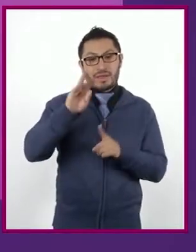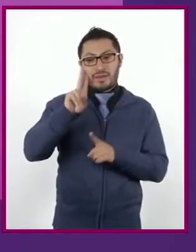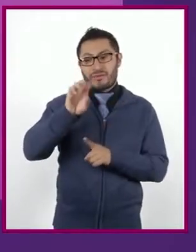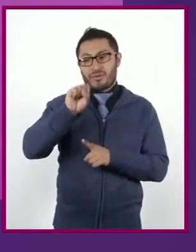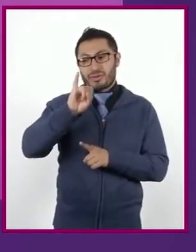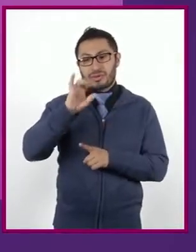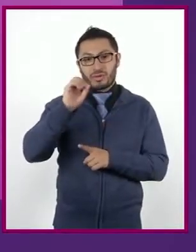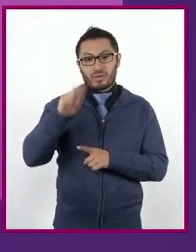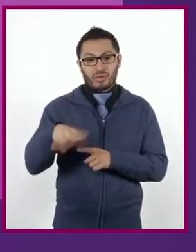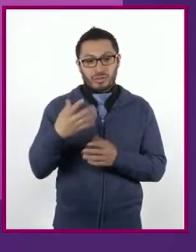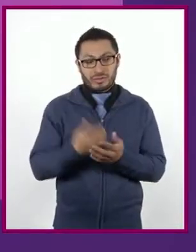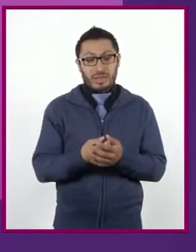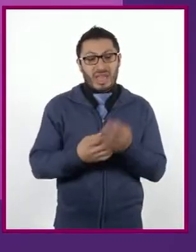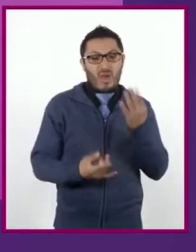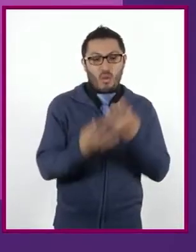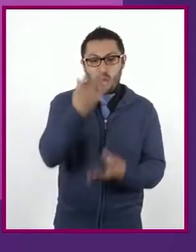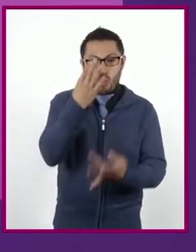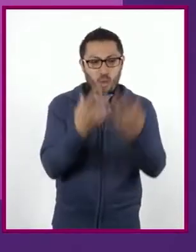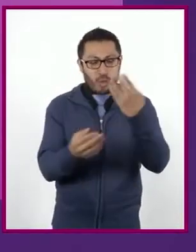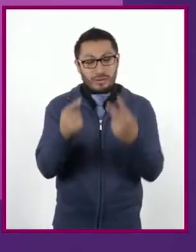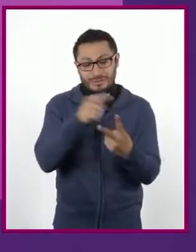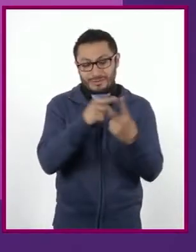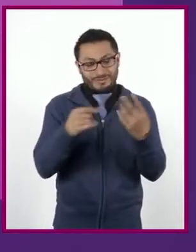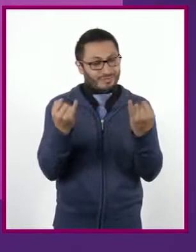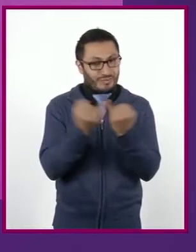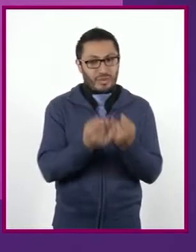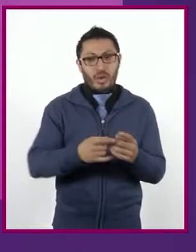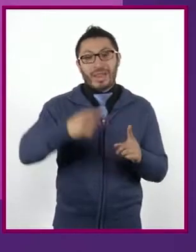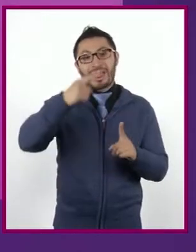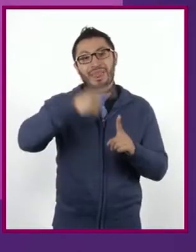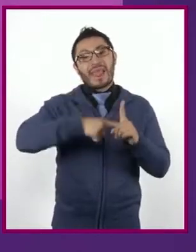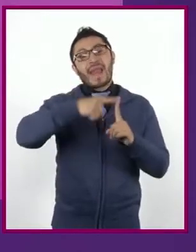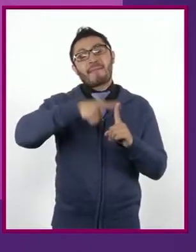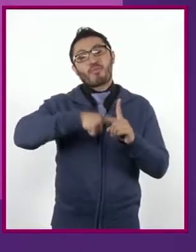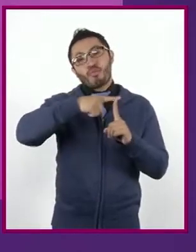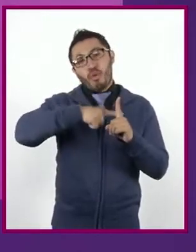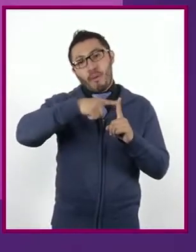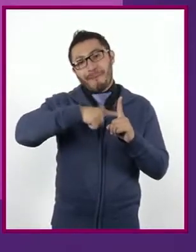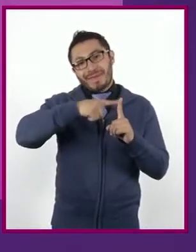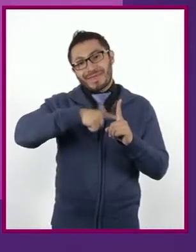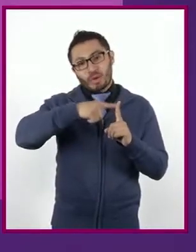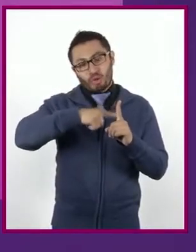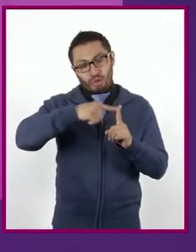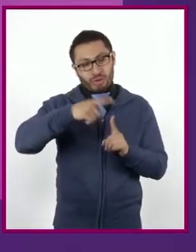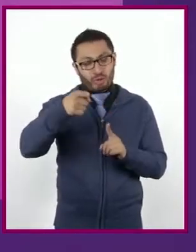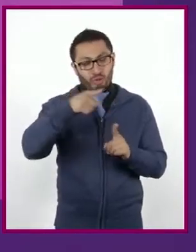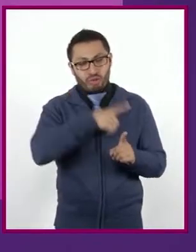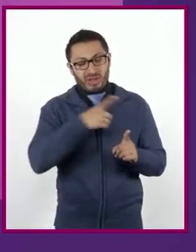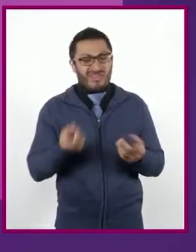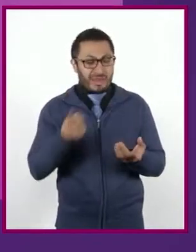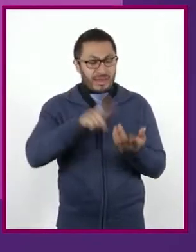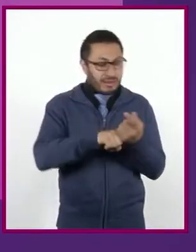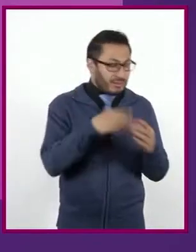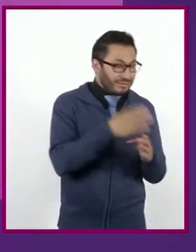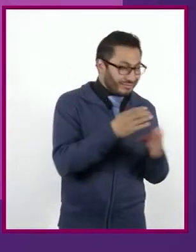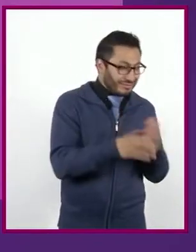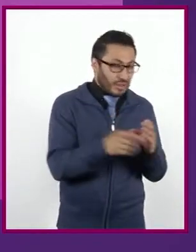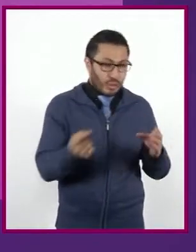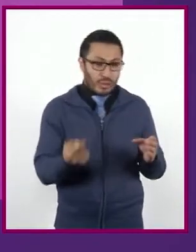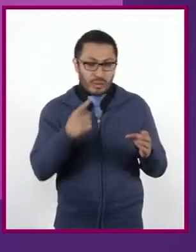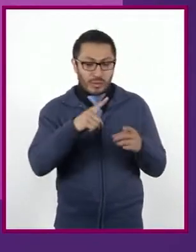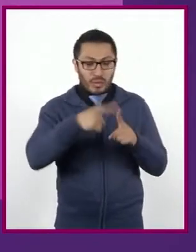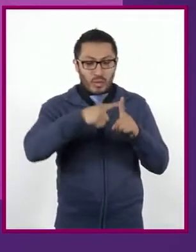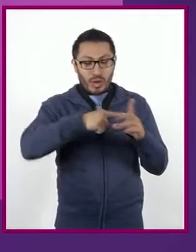ebullición. Ambas propiedades se miden con un termómetro, el cual debes colocar dentro de la sustancia. Poner